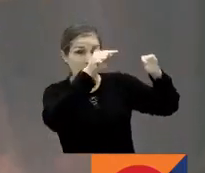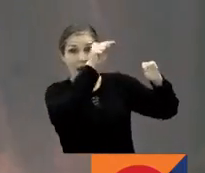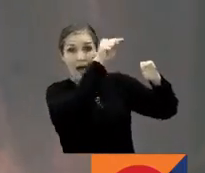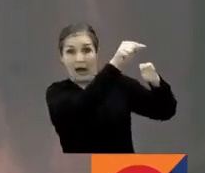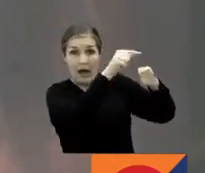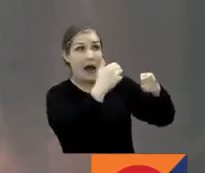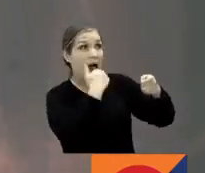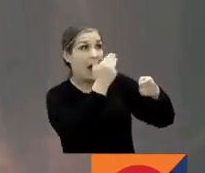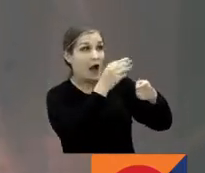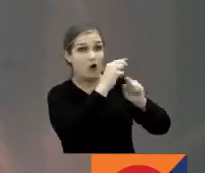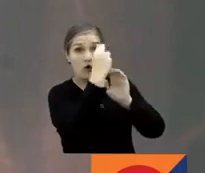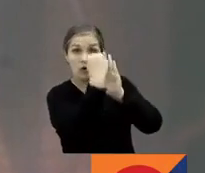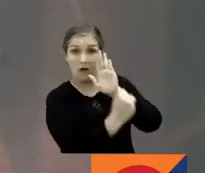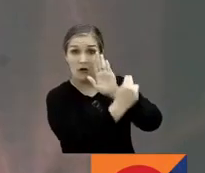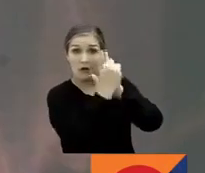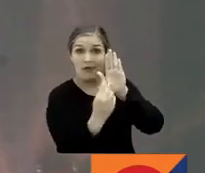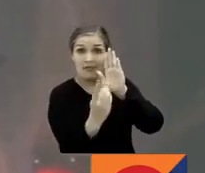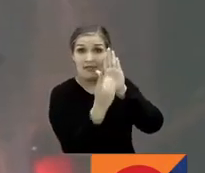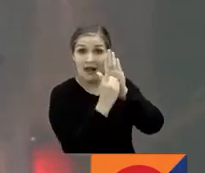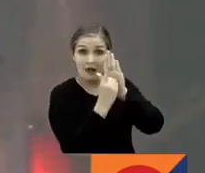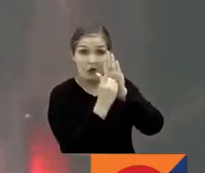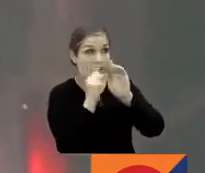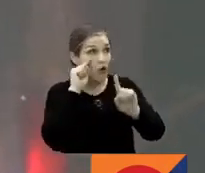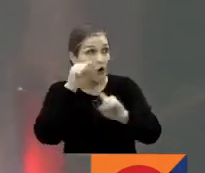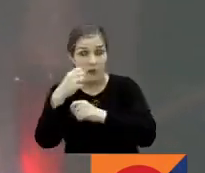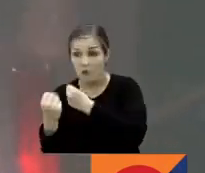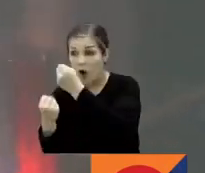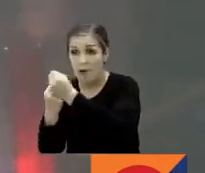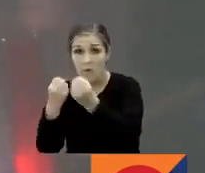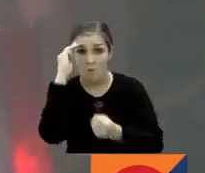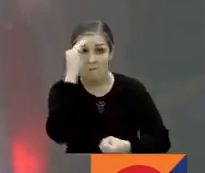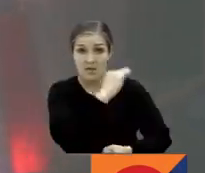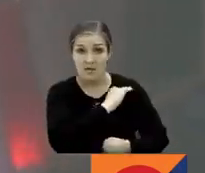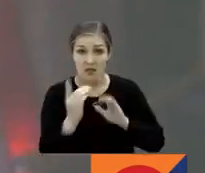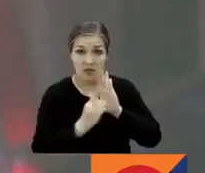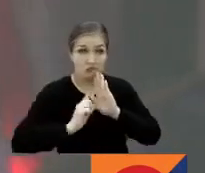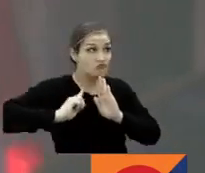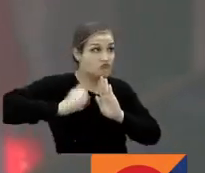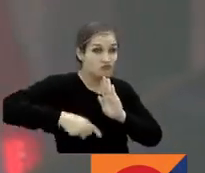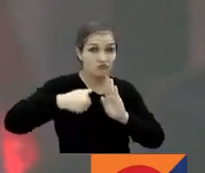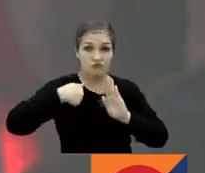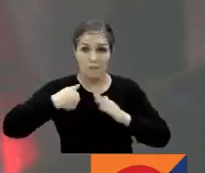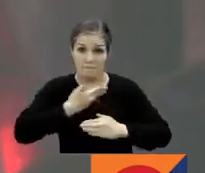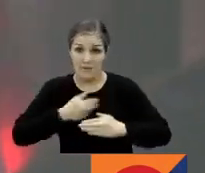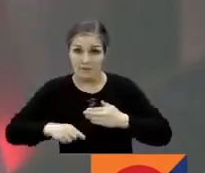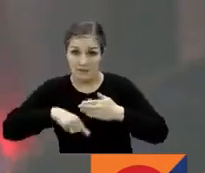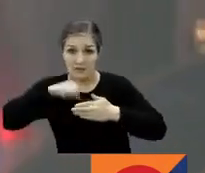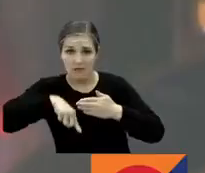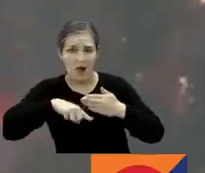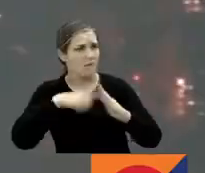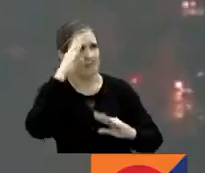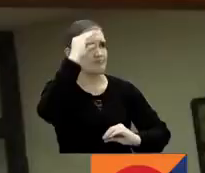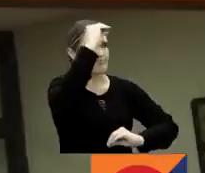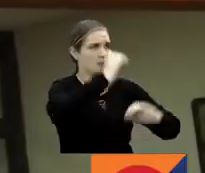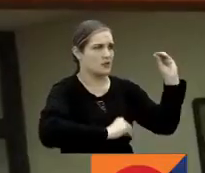asistencia militar. Este había sido expedido para conjurar problemas de orden público durante las protestas que iniciaron en el país el 28 de